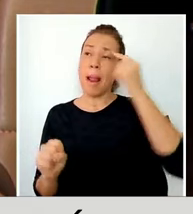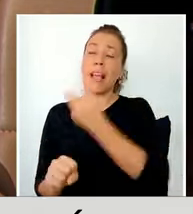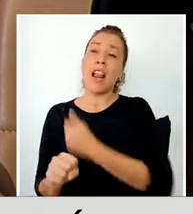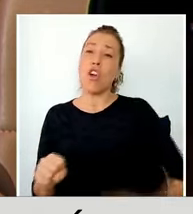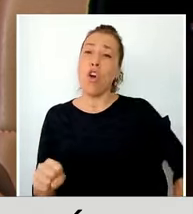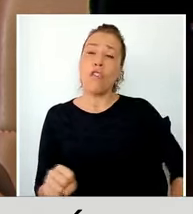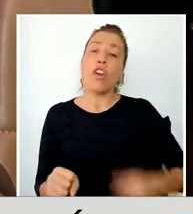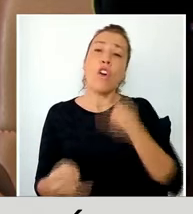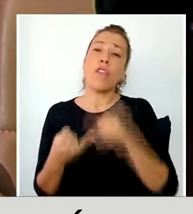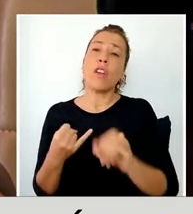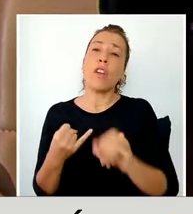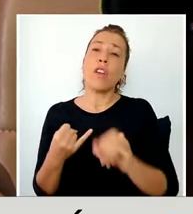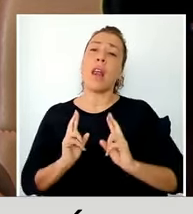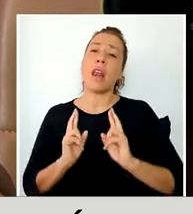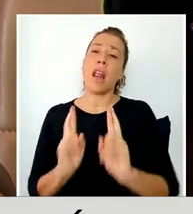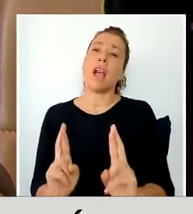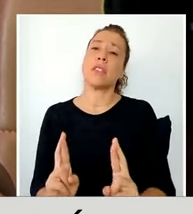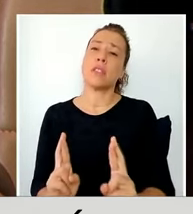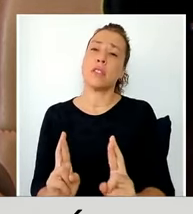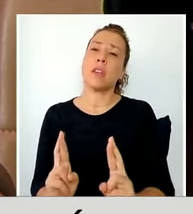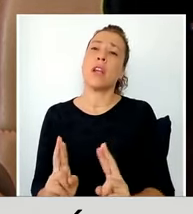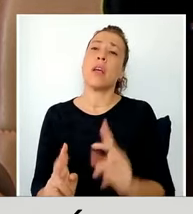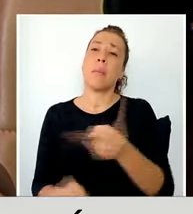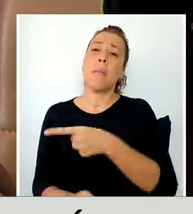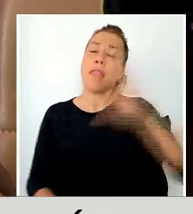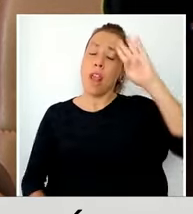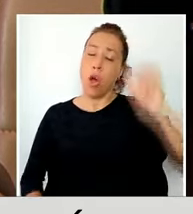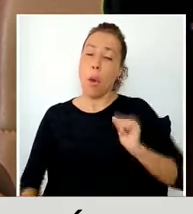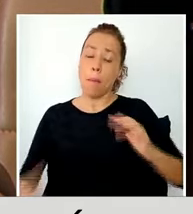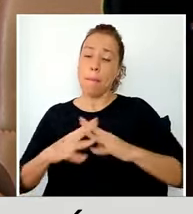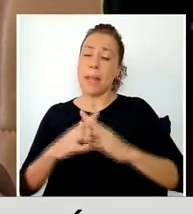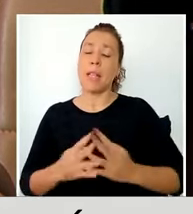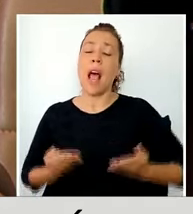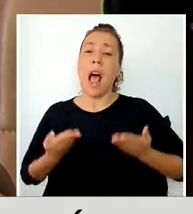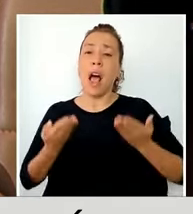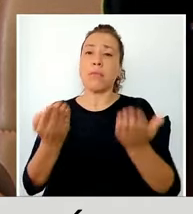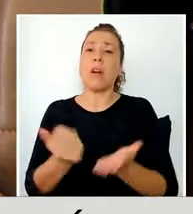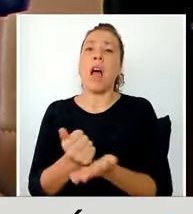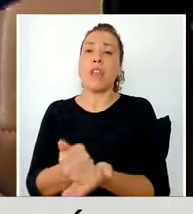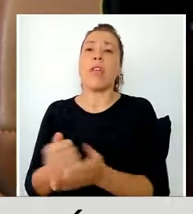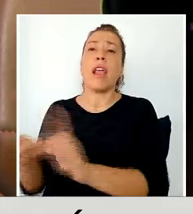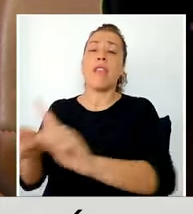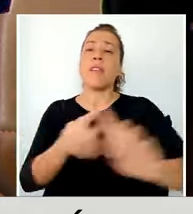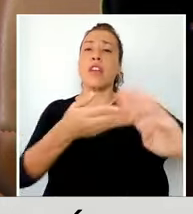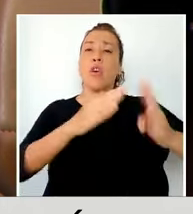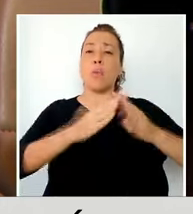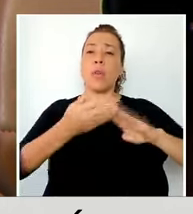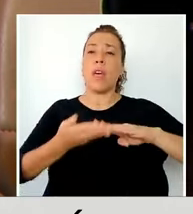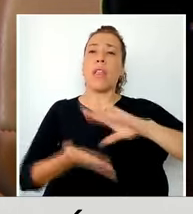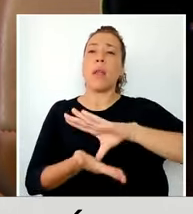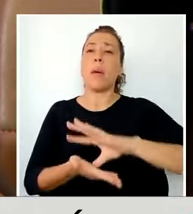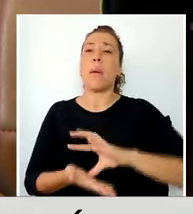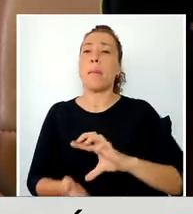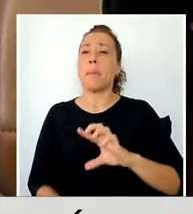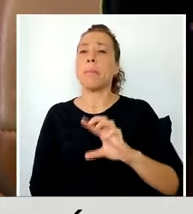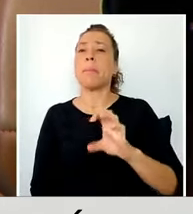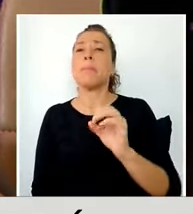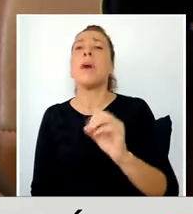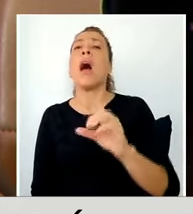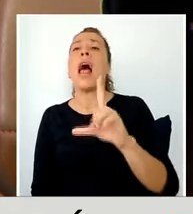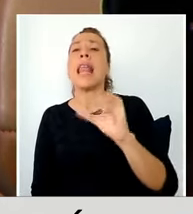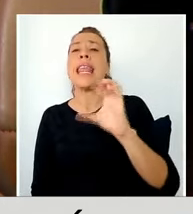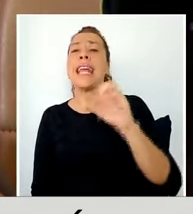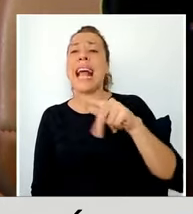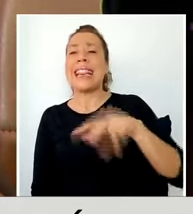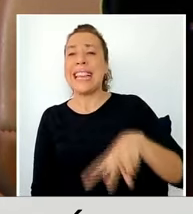por todas reacciones y pongo al cuerpo de militar del trabajo a disposición de las distintas comunidades del país como peo licanté Molina romeral t